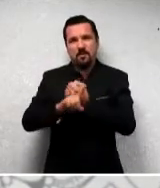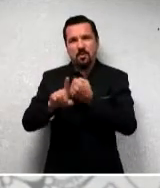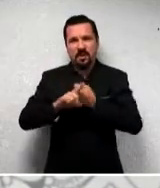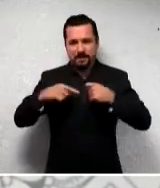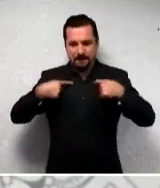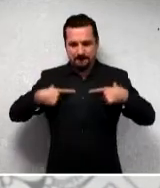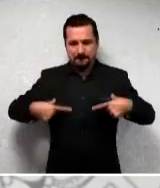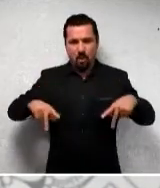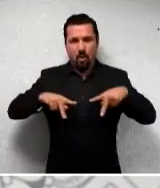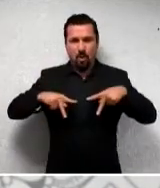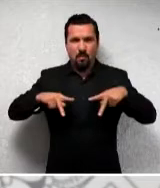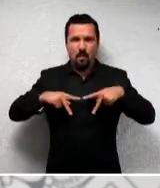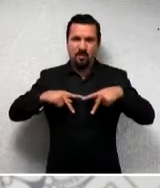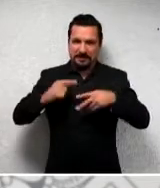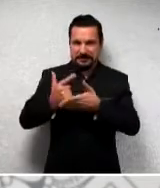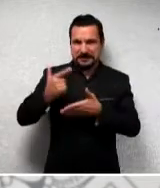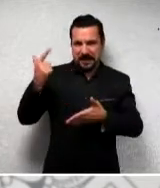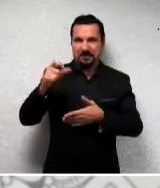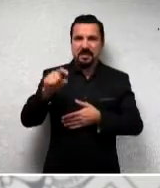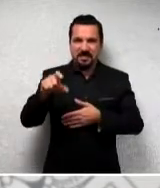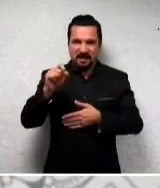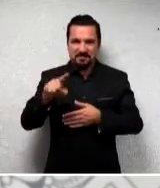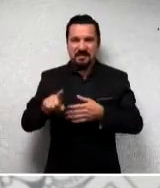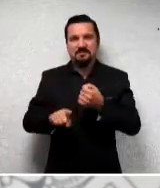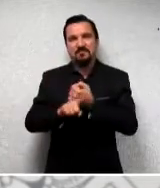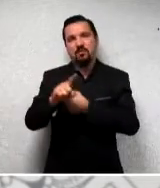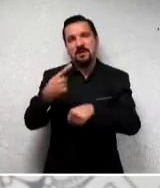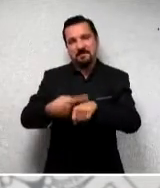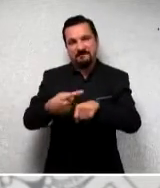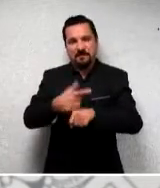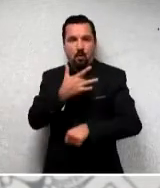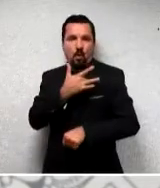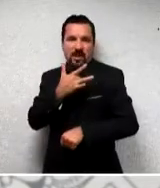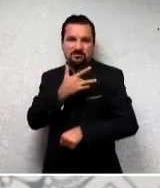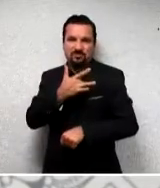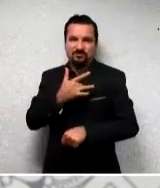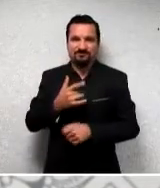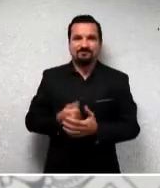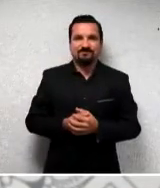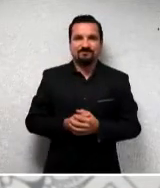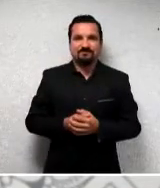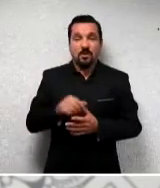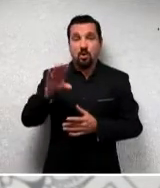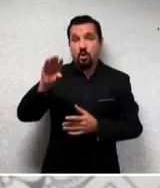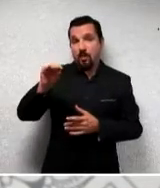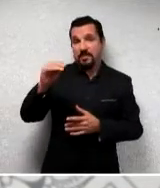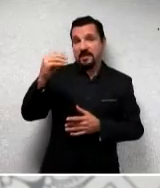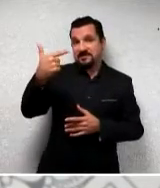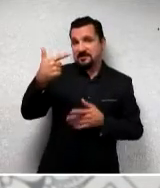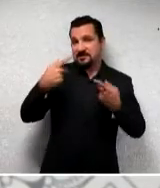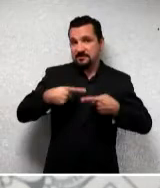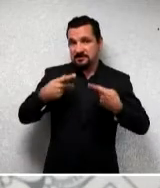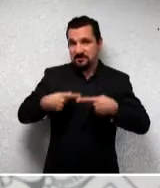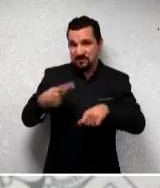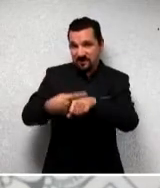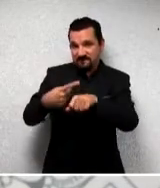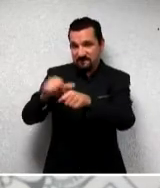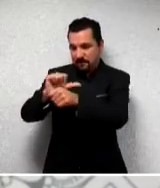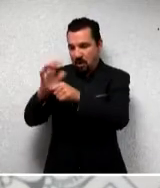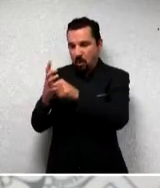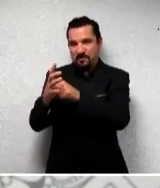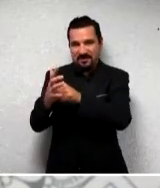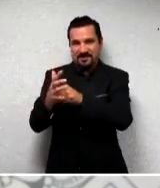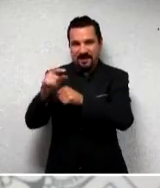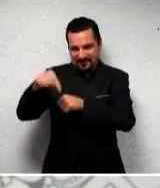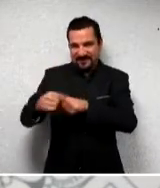crónica y enfermedad cardiovascular los 97 casos de kobe 19 en